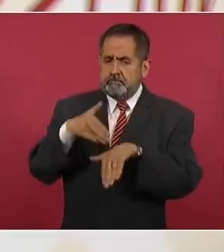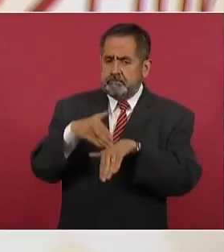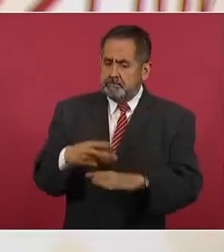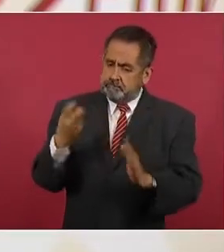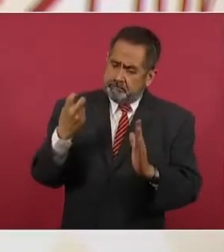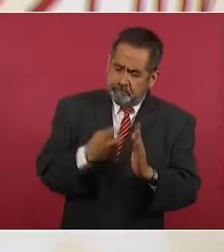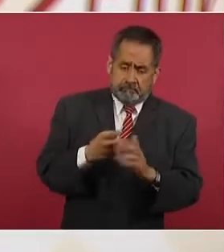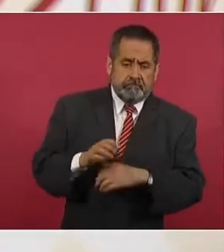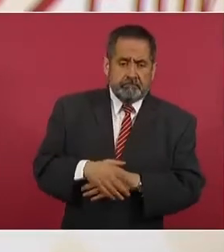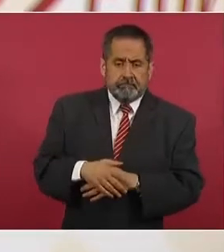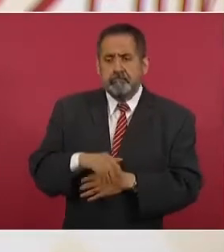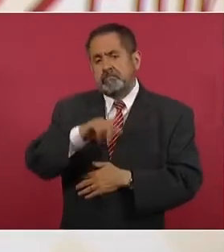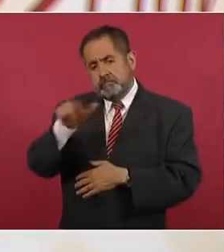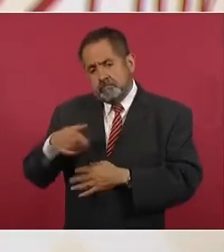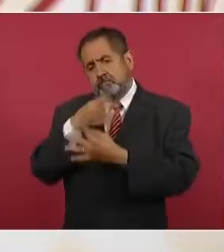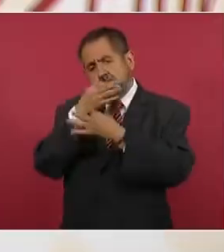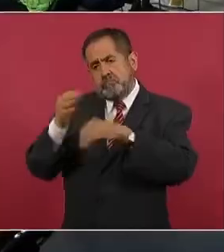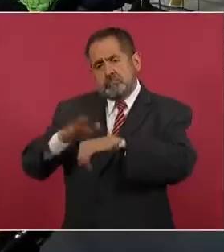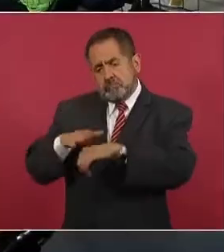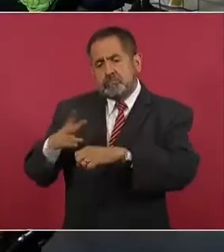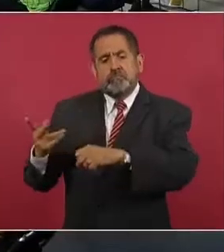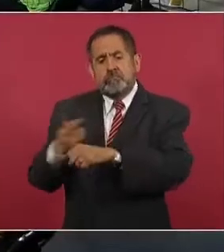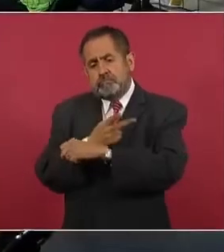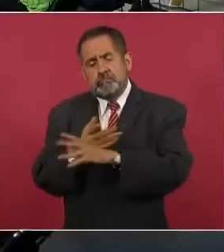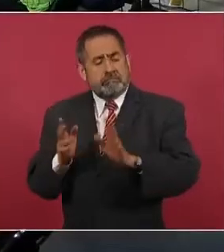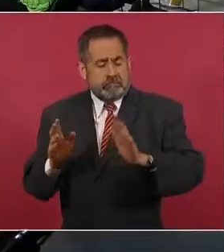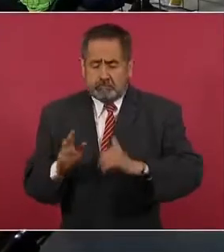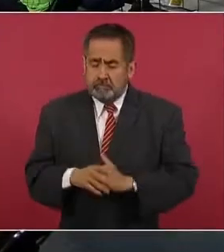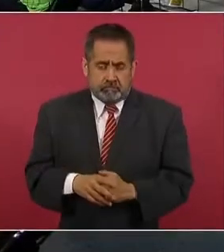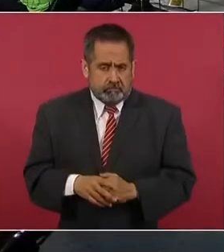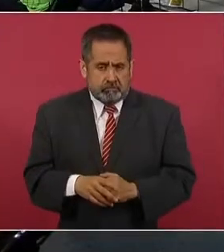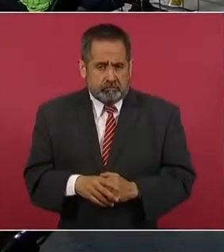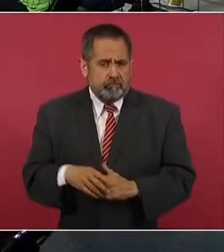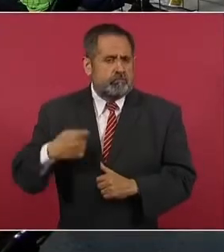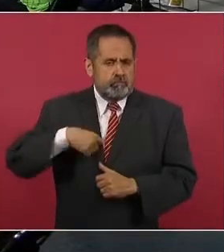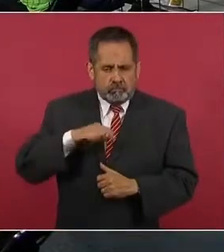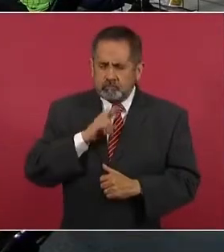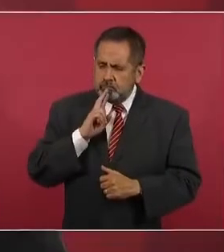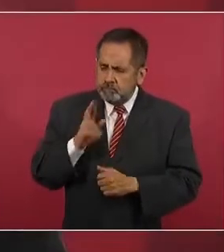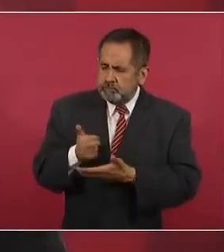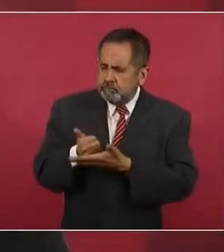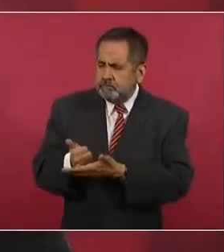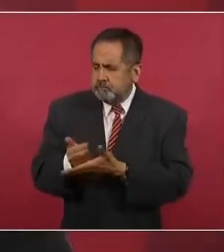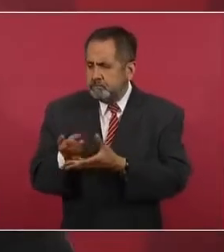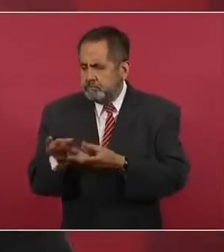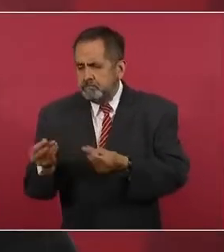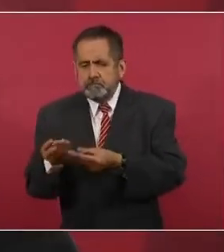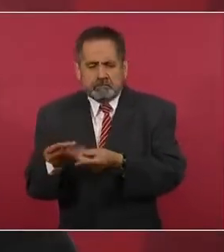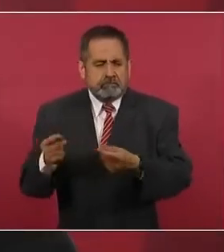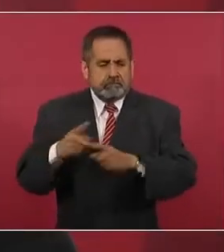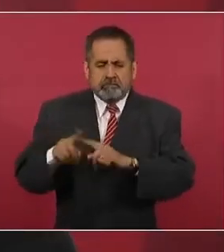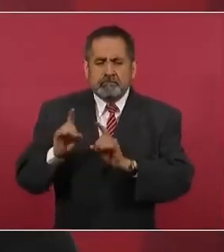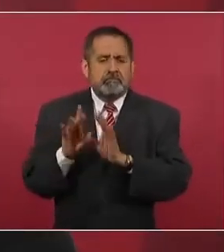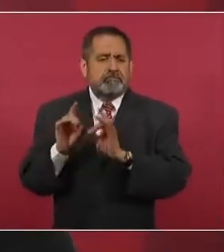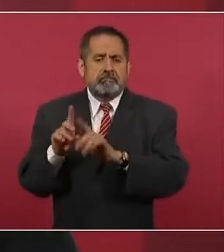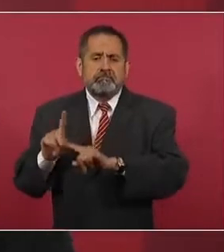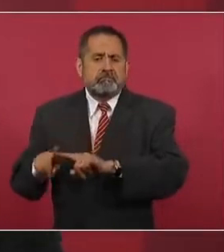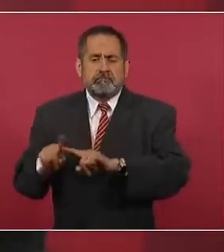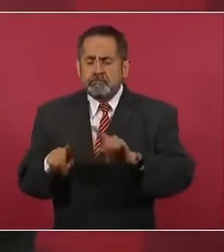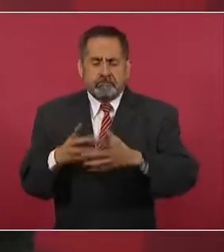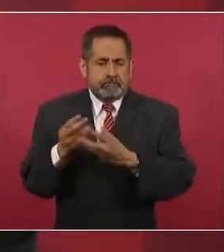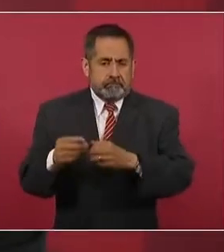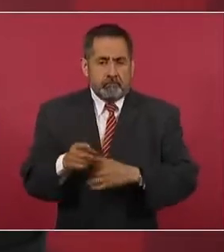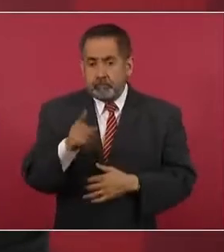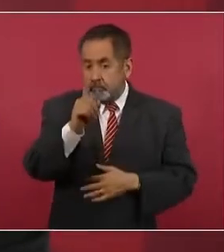hará y ya les estará informando qué avances logramos. Hemos ido resolviendo pues las diferentes circunstancias que se han presentado, pero lo que no